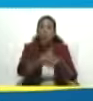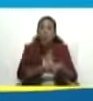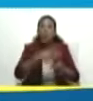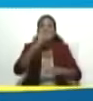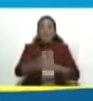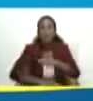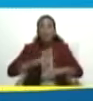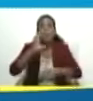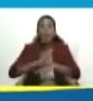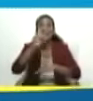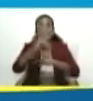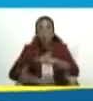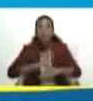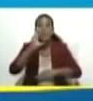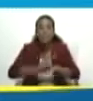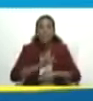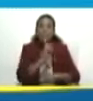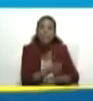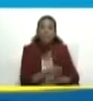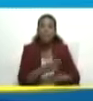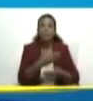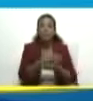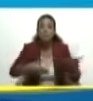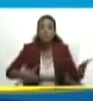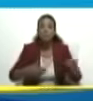distrito capital, distrito capital.